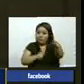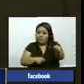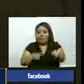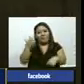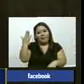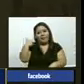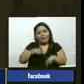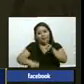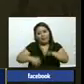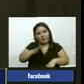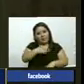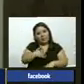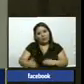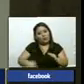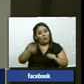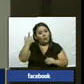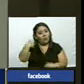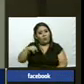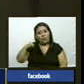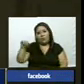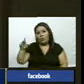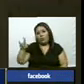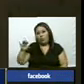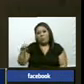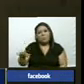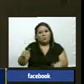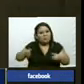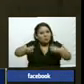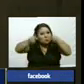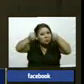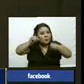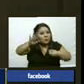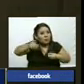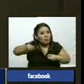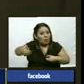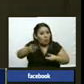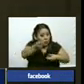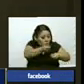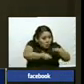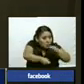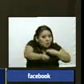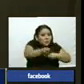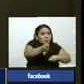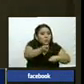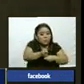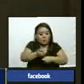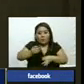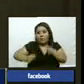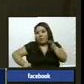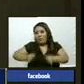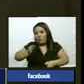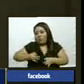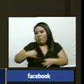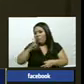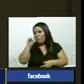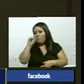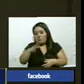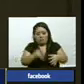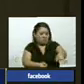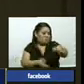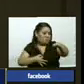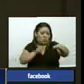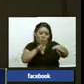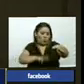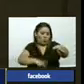de la Presidencia, Julio Rank, condenado a 5 años de cárcel por lavado de dinero y activos. La cámara argumenta que el recurso carece